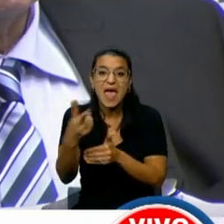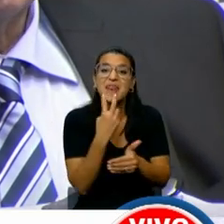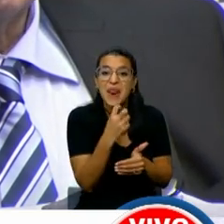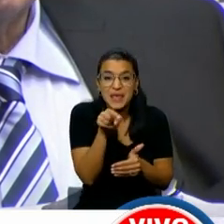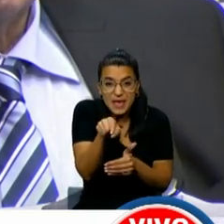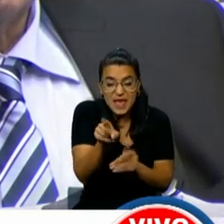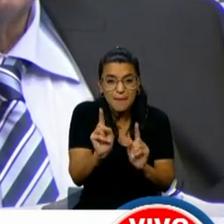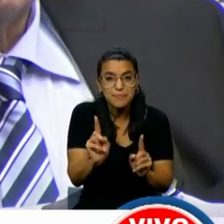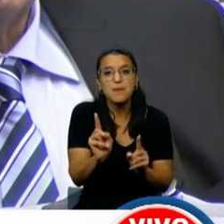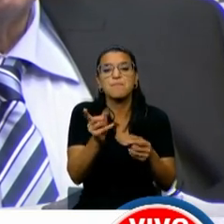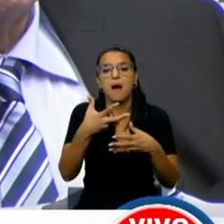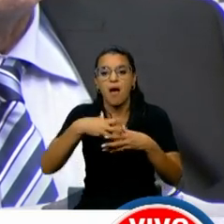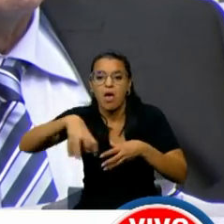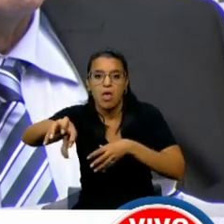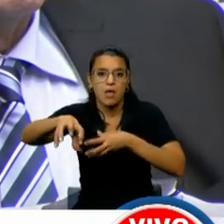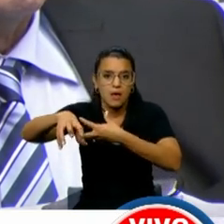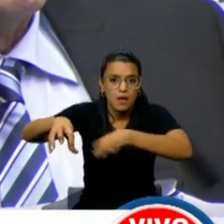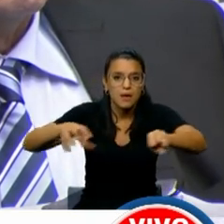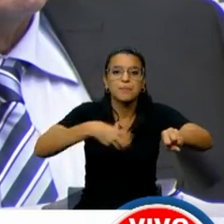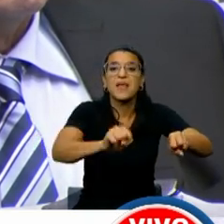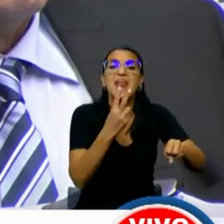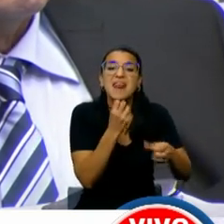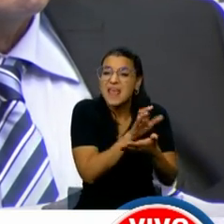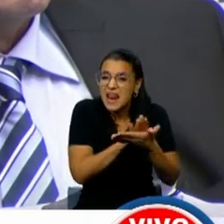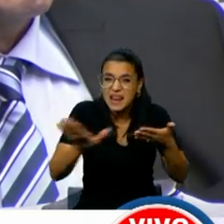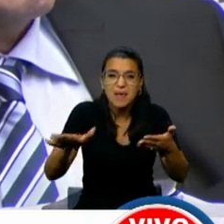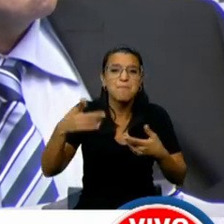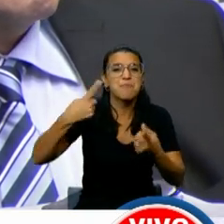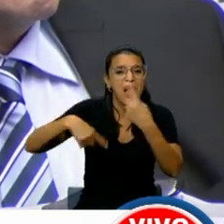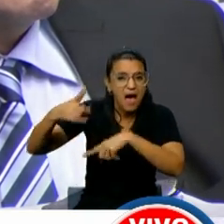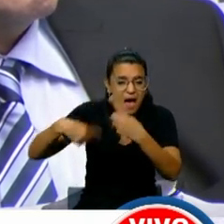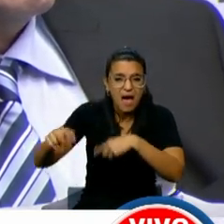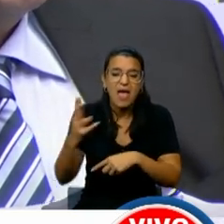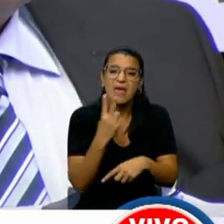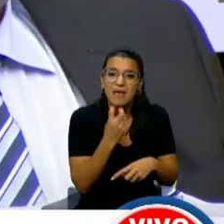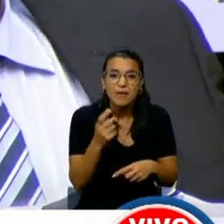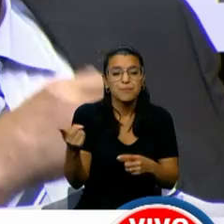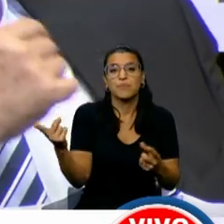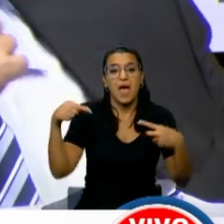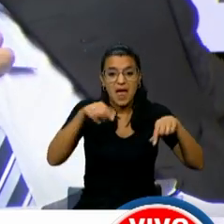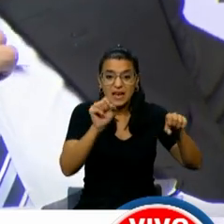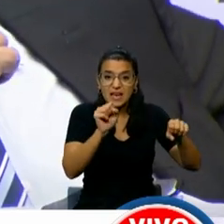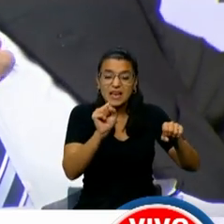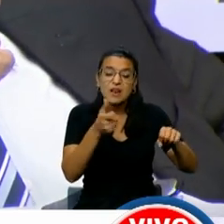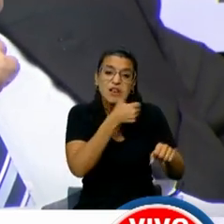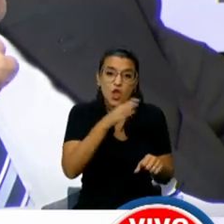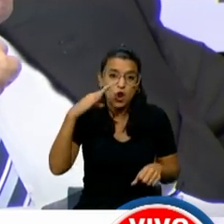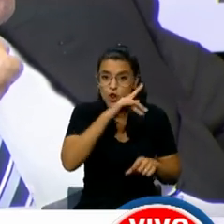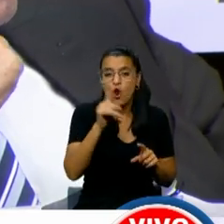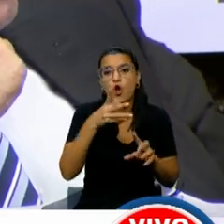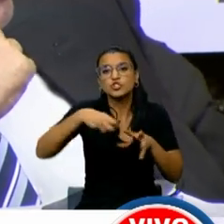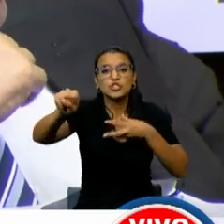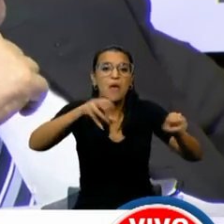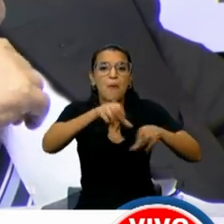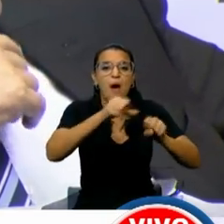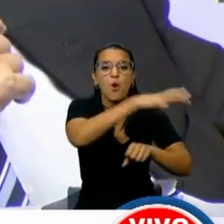va a otras jurisdicciones es energía limpia energía hidroeléctrica que no se consume en río negro neuquén que va a otras jurisdicciones